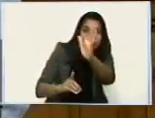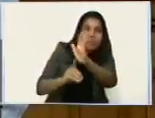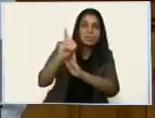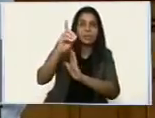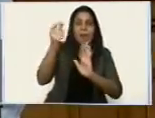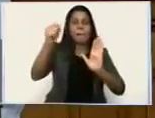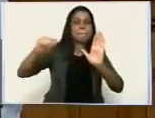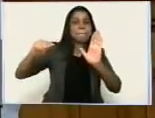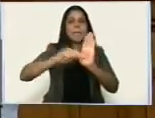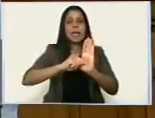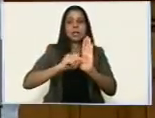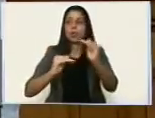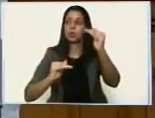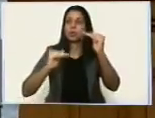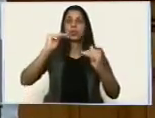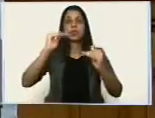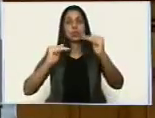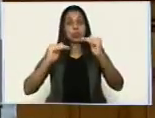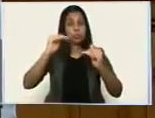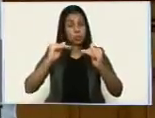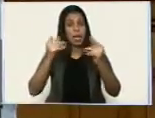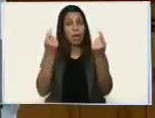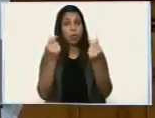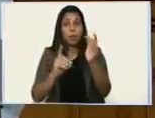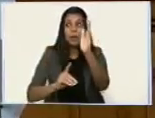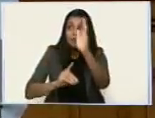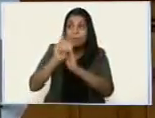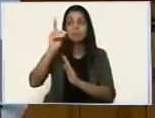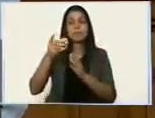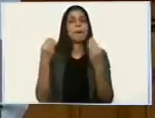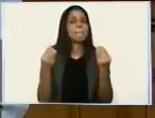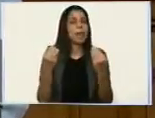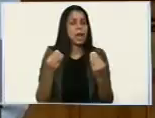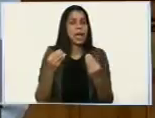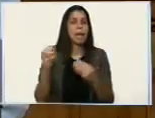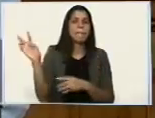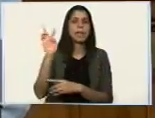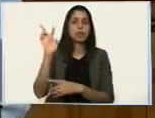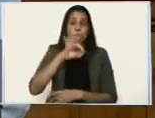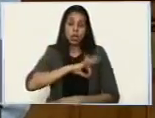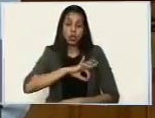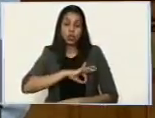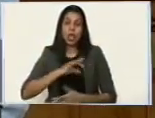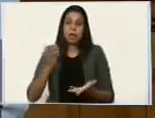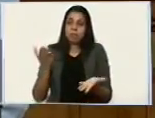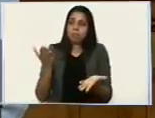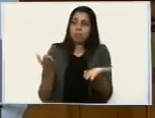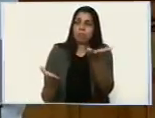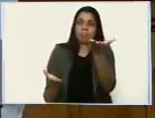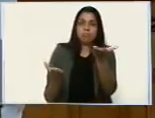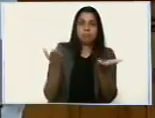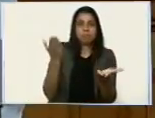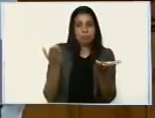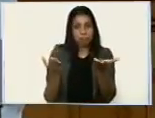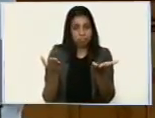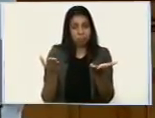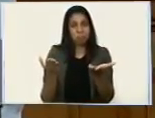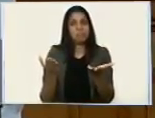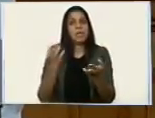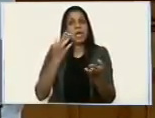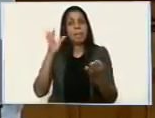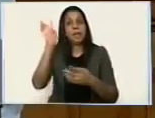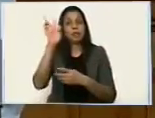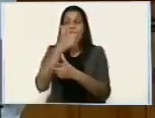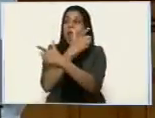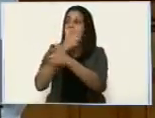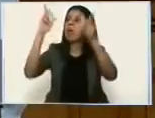de reimpulsar el ámbito económico para de esa manera estabilizar lo social, lo político y consolidar la soberanía. No nos cabe